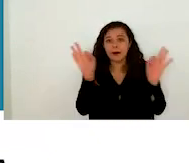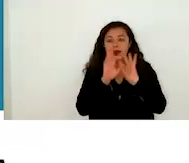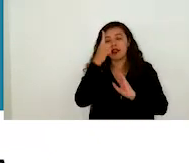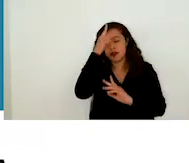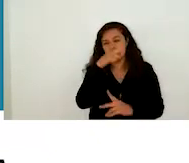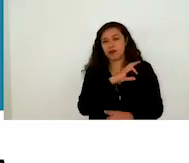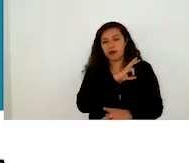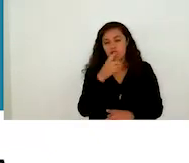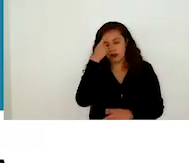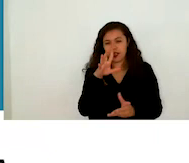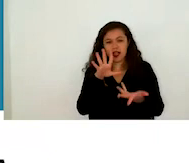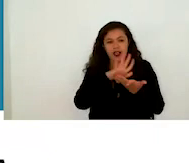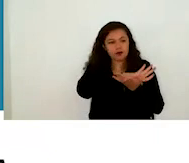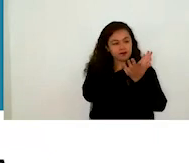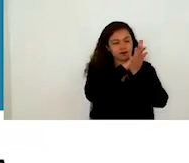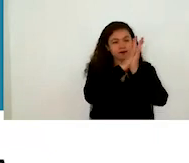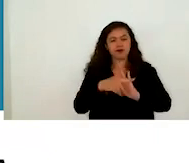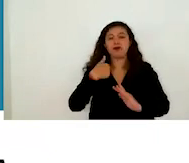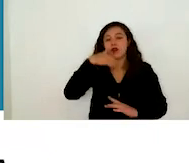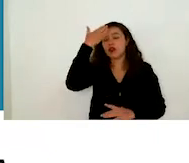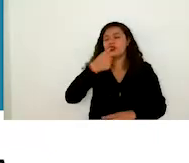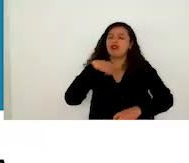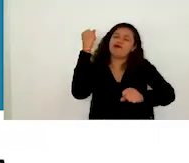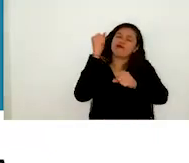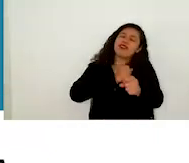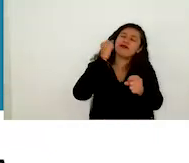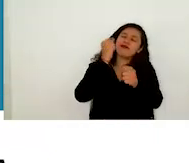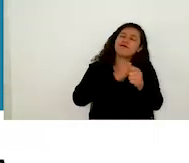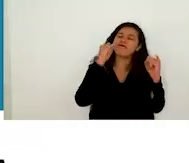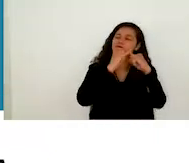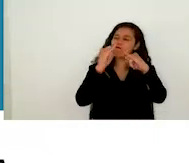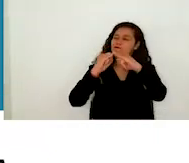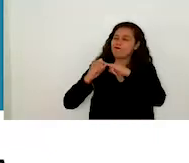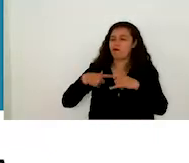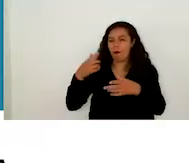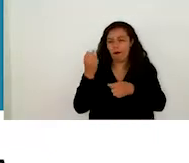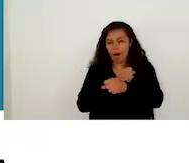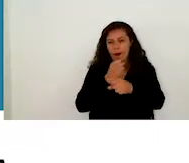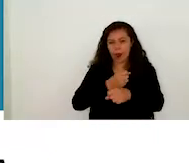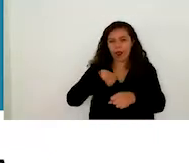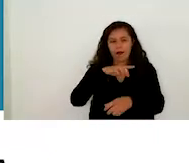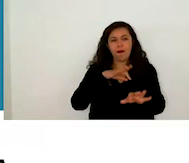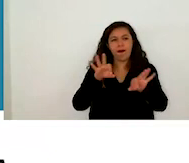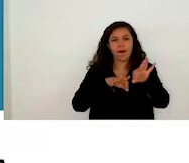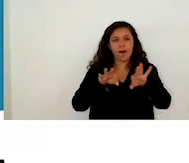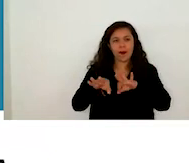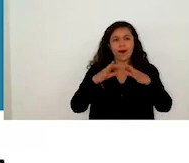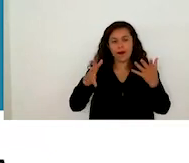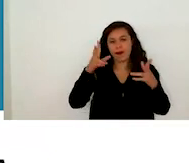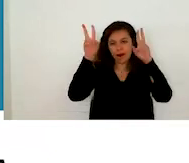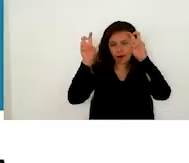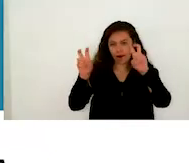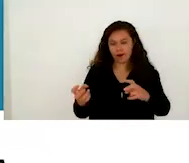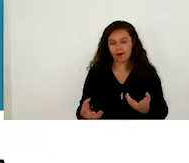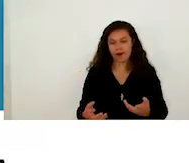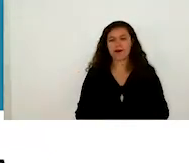muchísimo y lo sé porque lo he practicado en muchas instituciones donde hemos trabajado estos estos temas